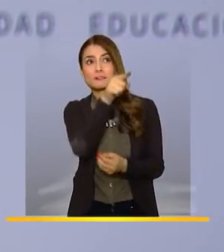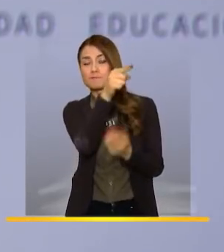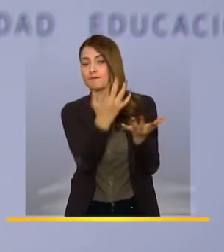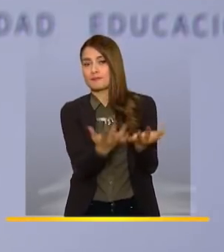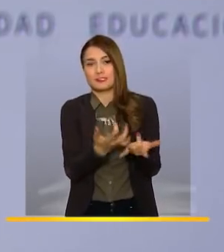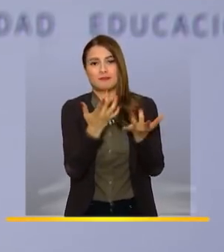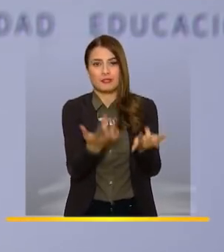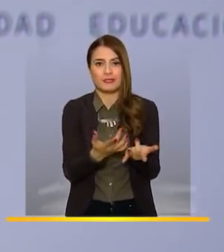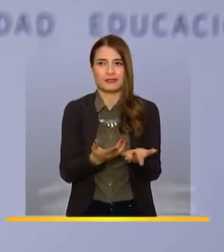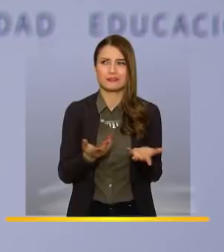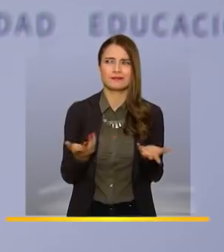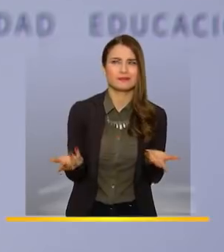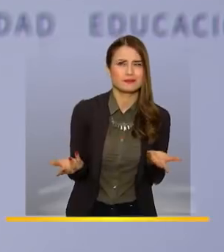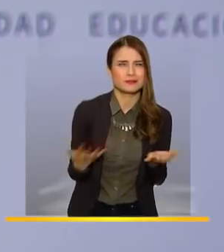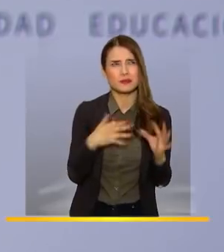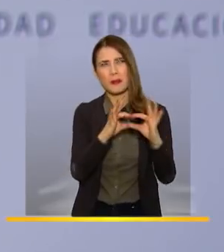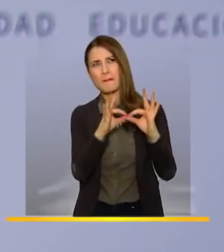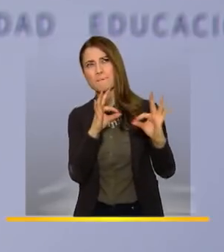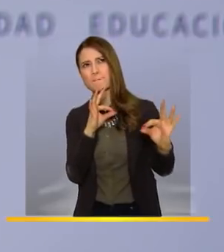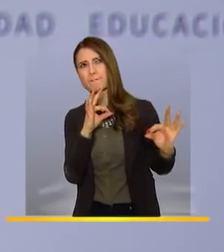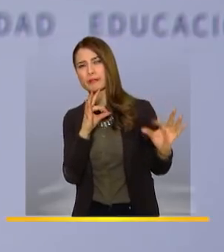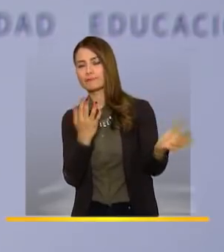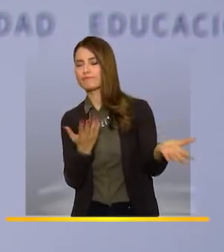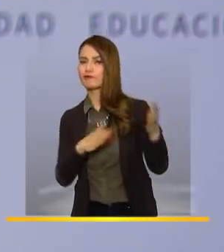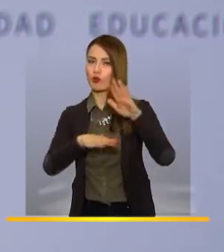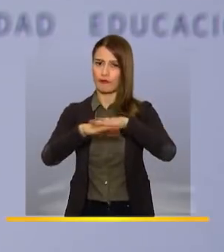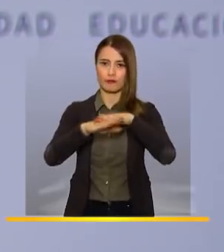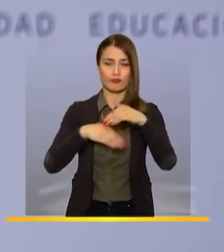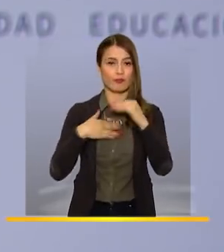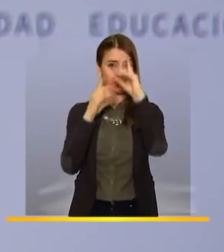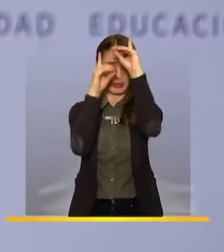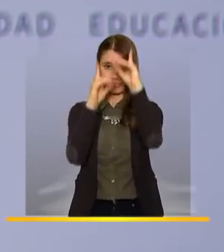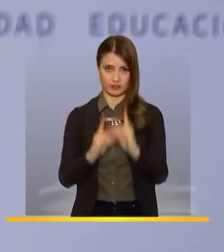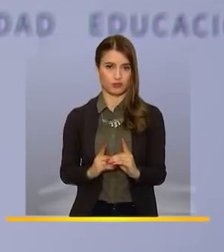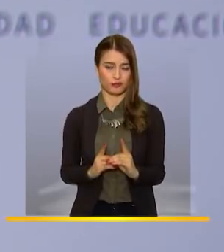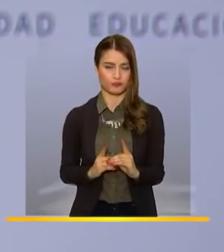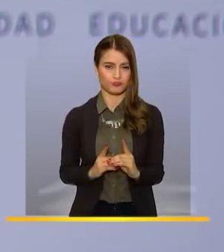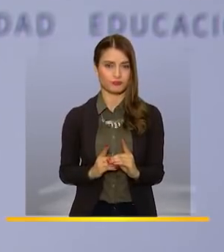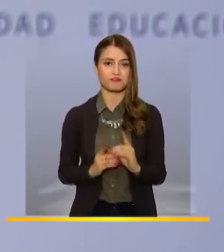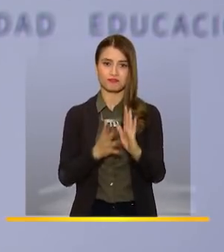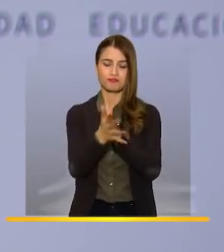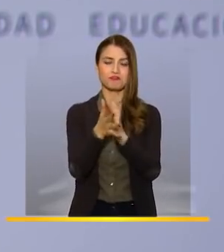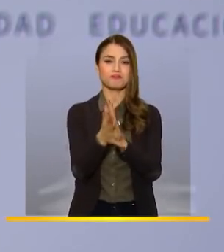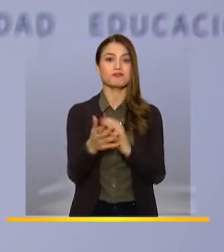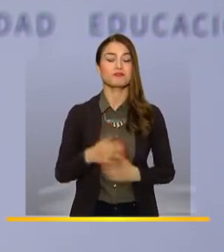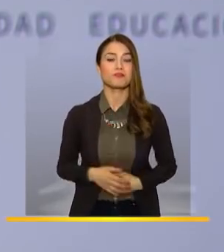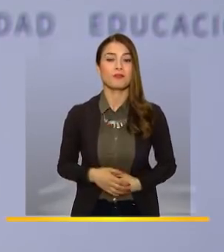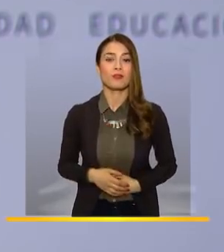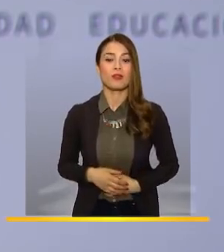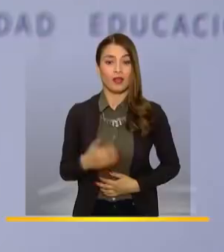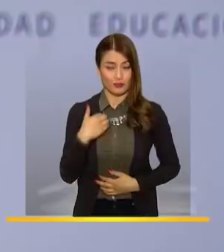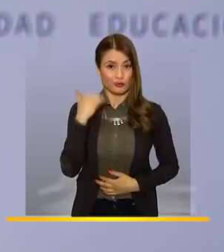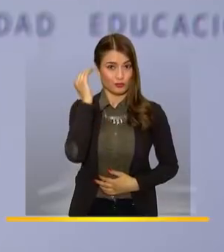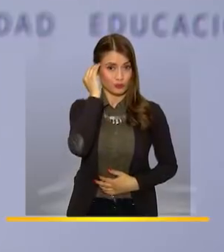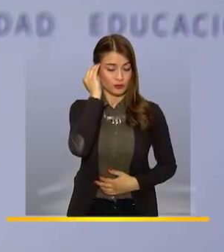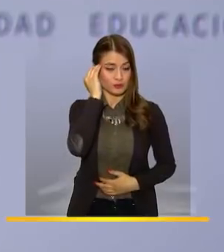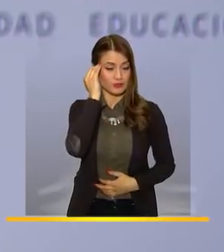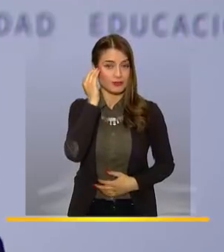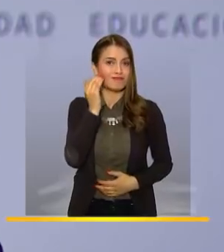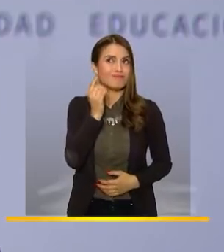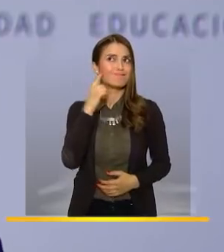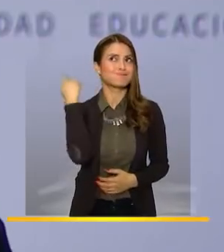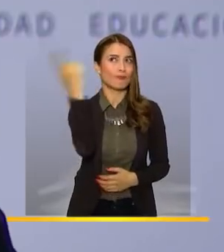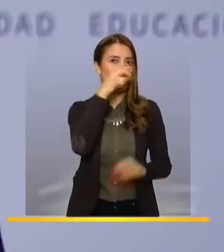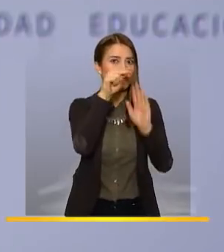cautelares. De manera que he tomado una decisión. Por respeto a